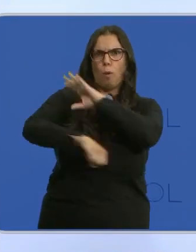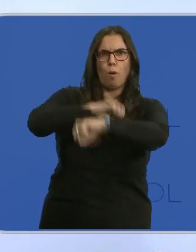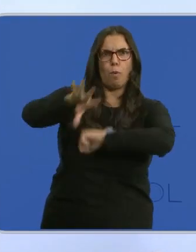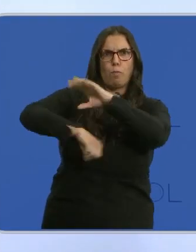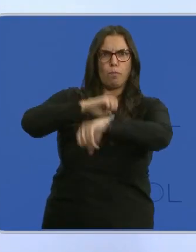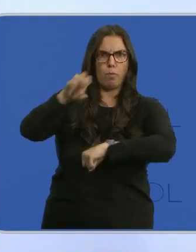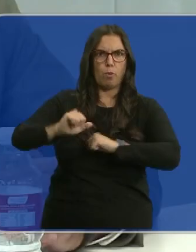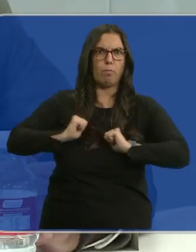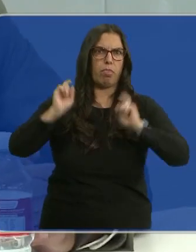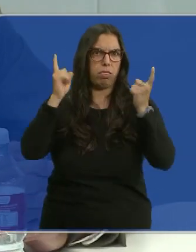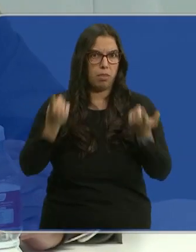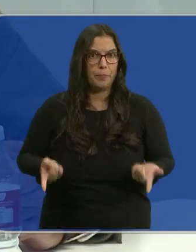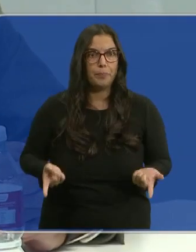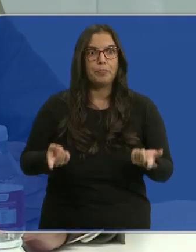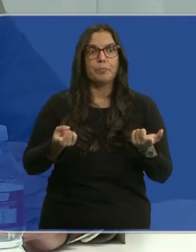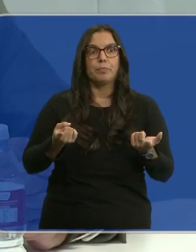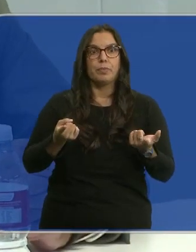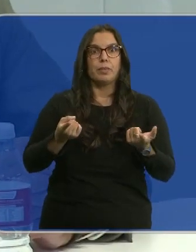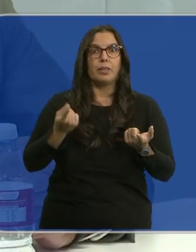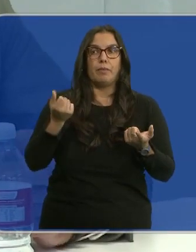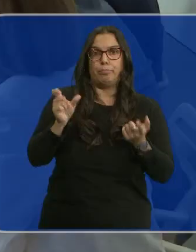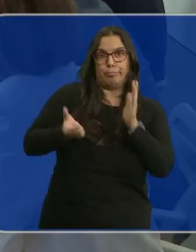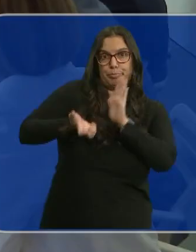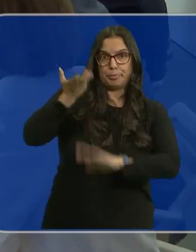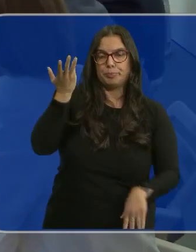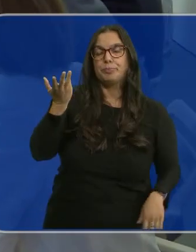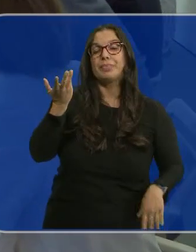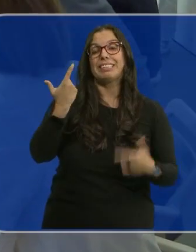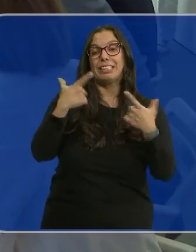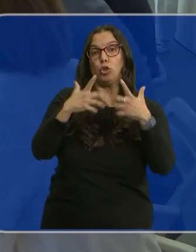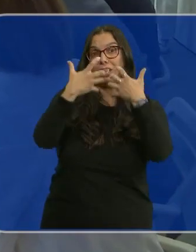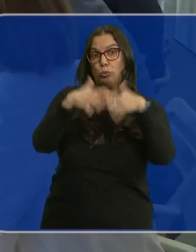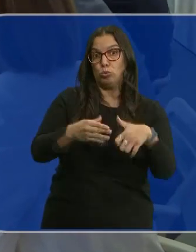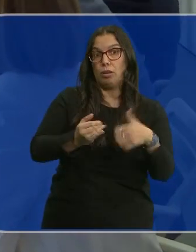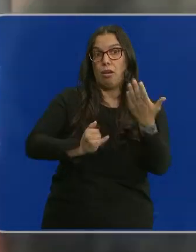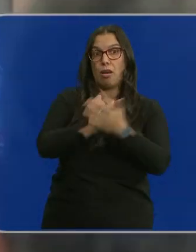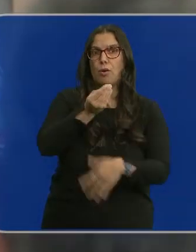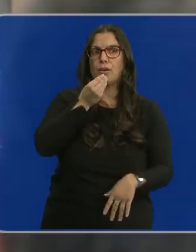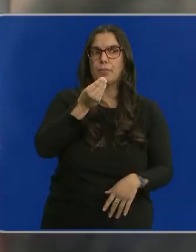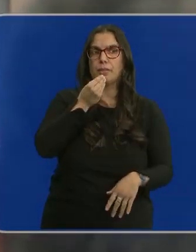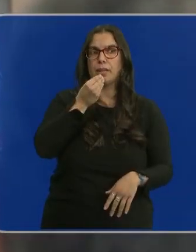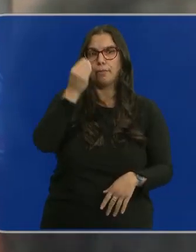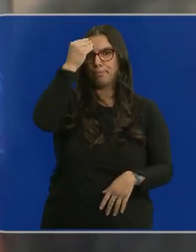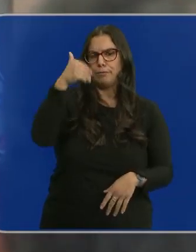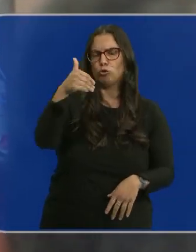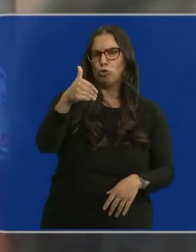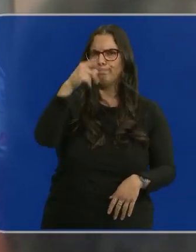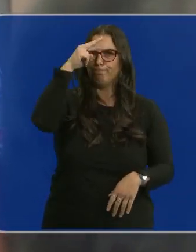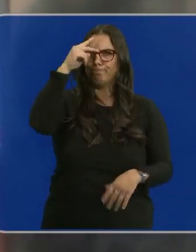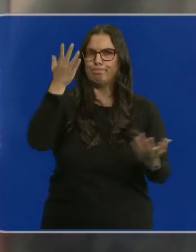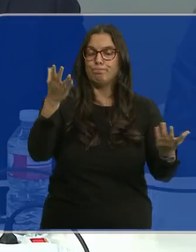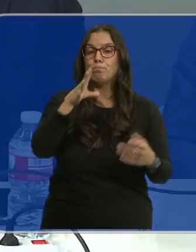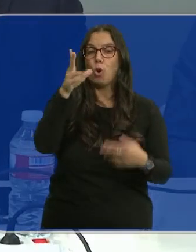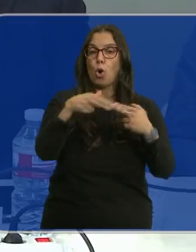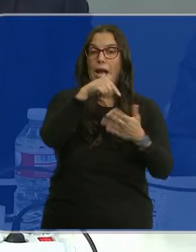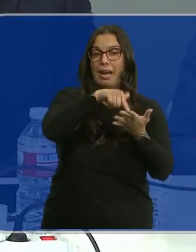de mercancías y el efecto inflacionario. El sector de la industria agroalimentaria afronta con preocupación el futuro, tanto por